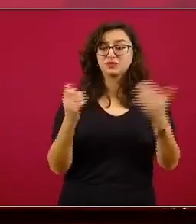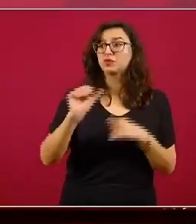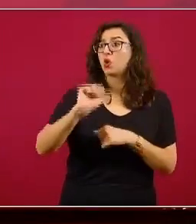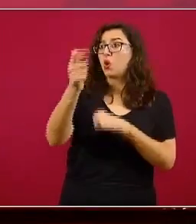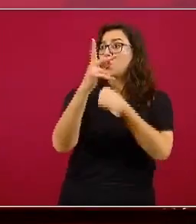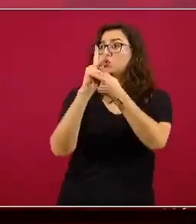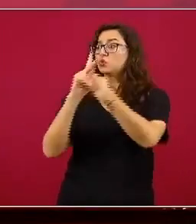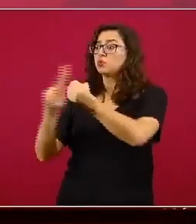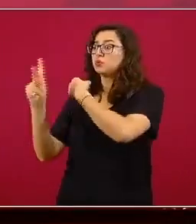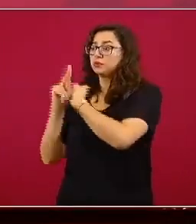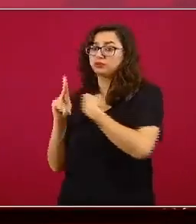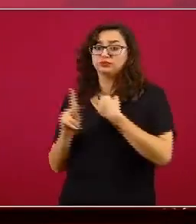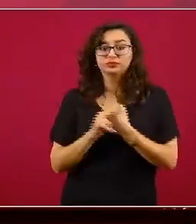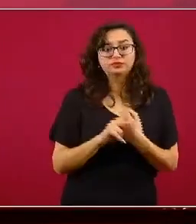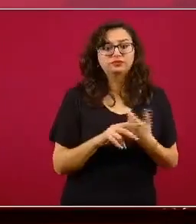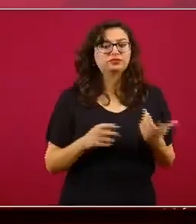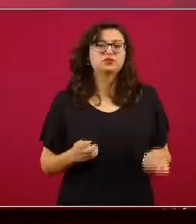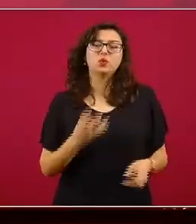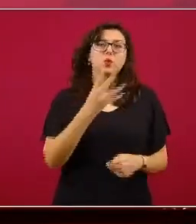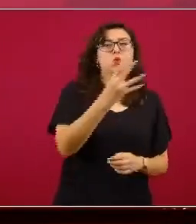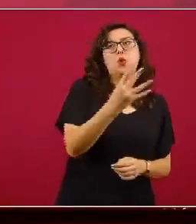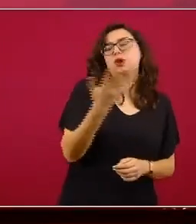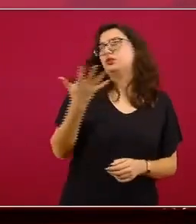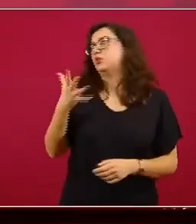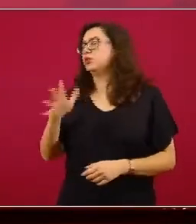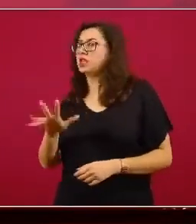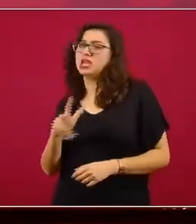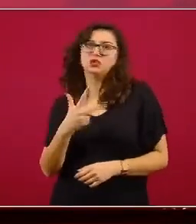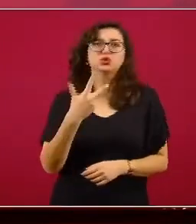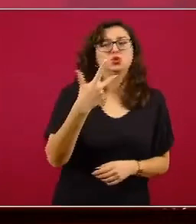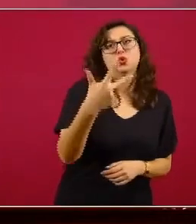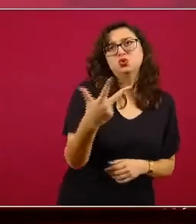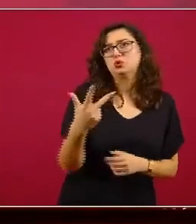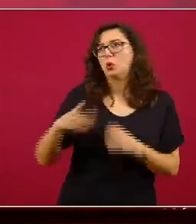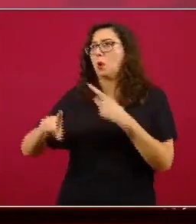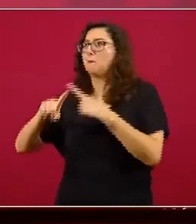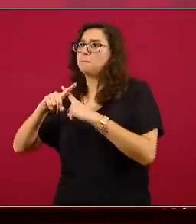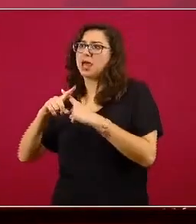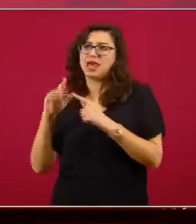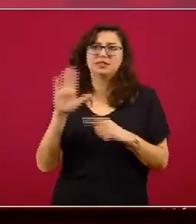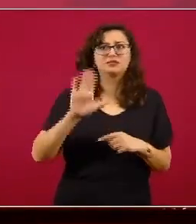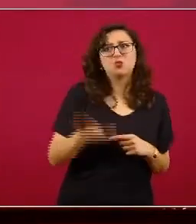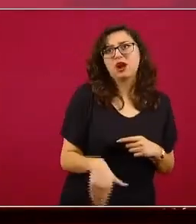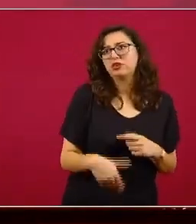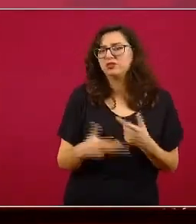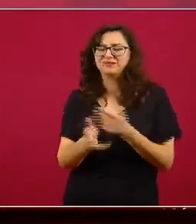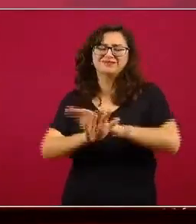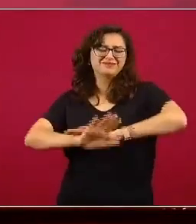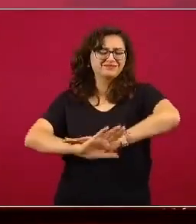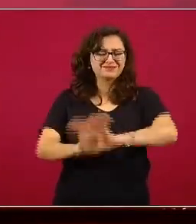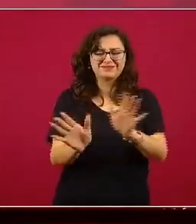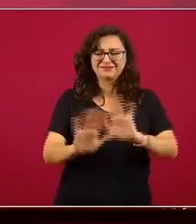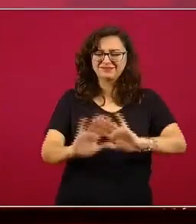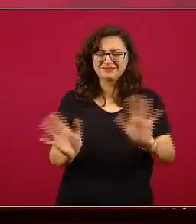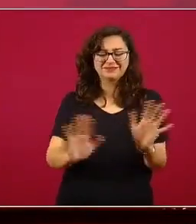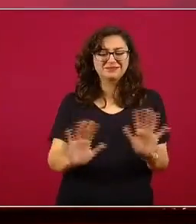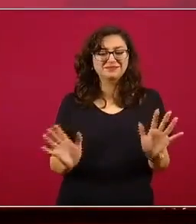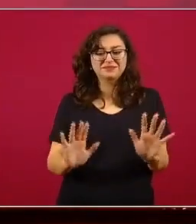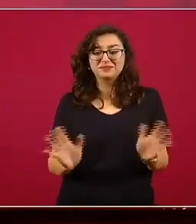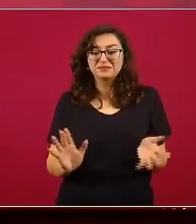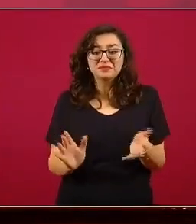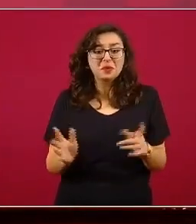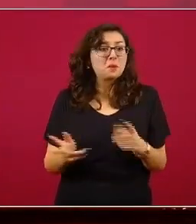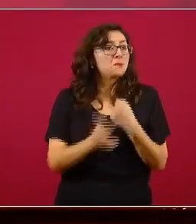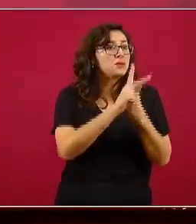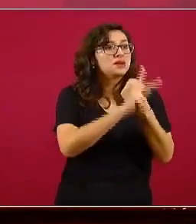allá de que si el número 4, el número 10, el número 8 o la suma de casos o de funciones, el fenómeno es el